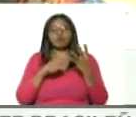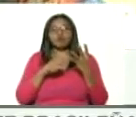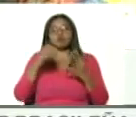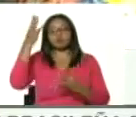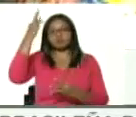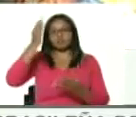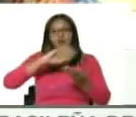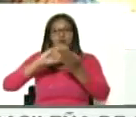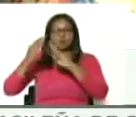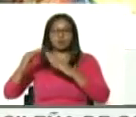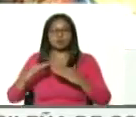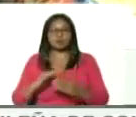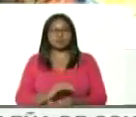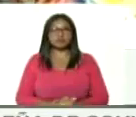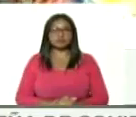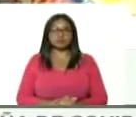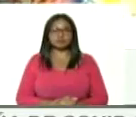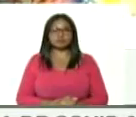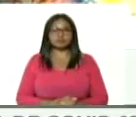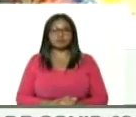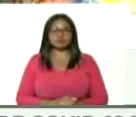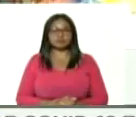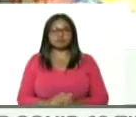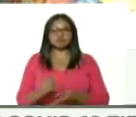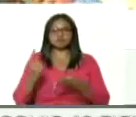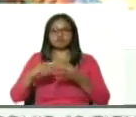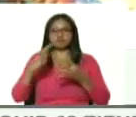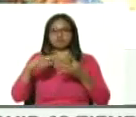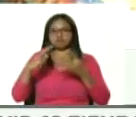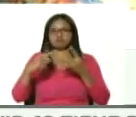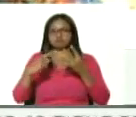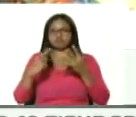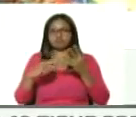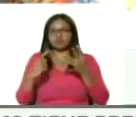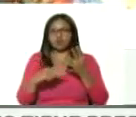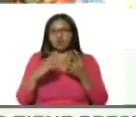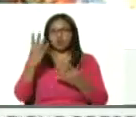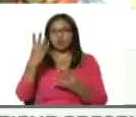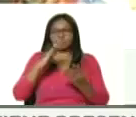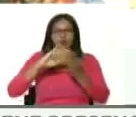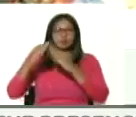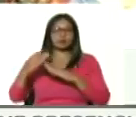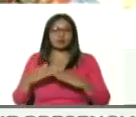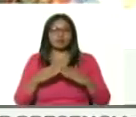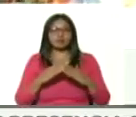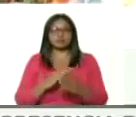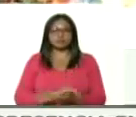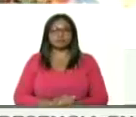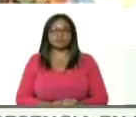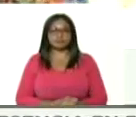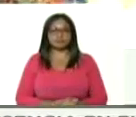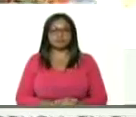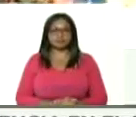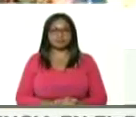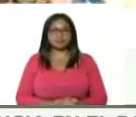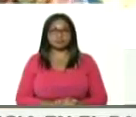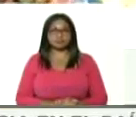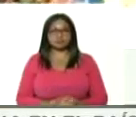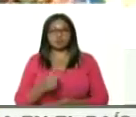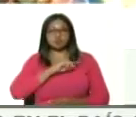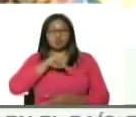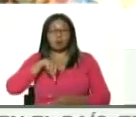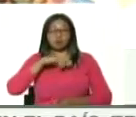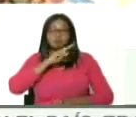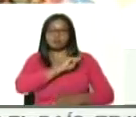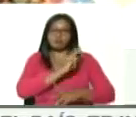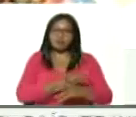es Numa y Maregua, Sopna Toma, El Descanso y Brisa de San José. Nuestro potencial es